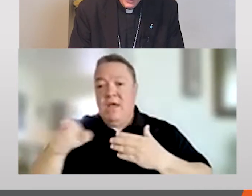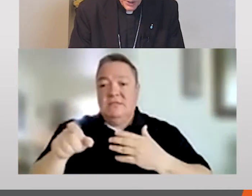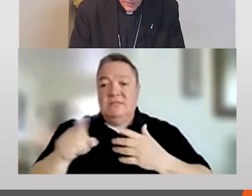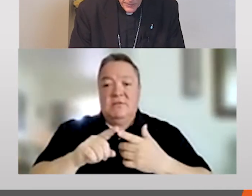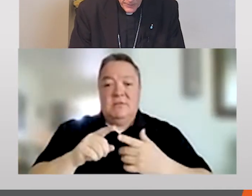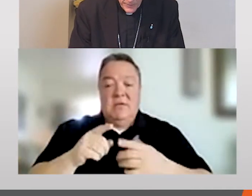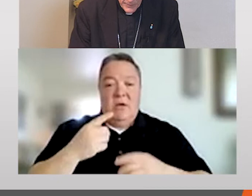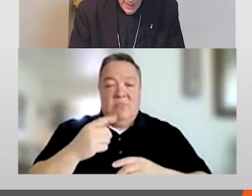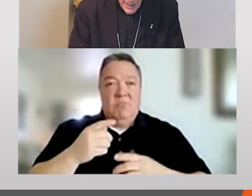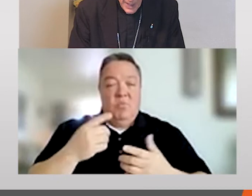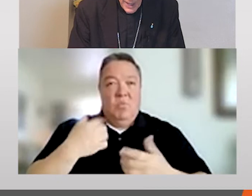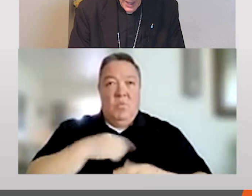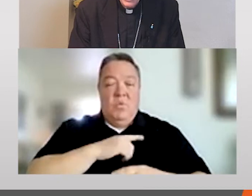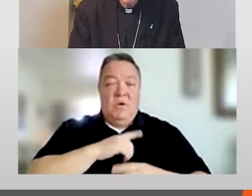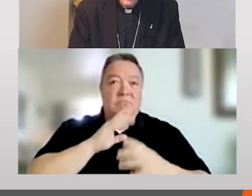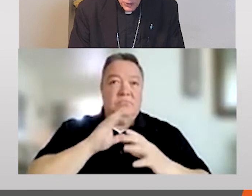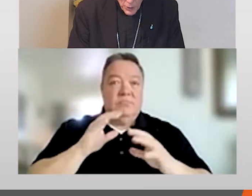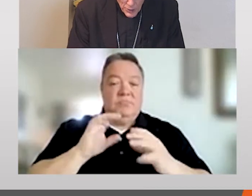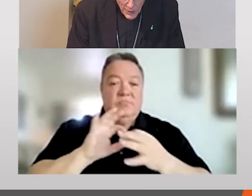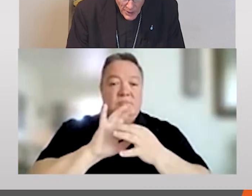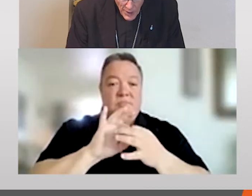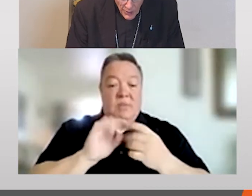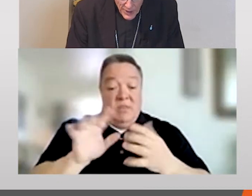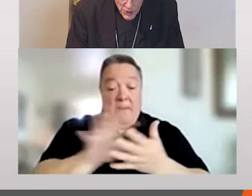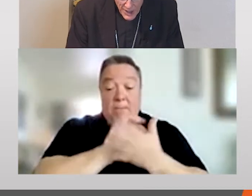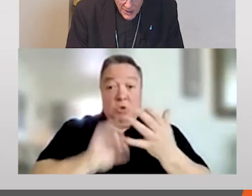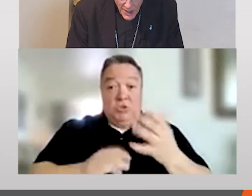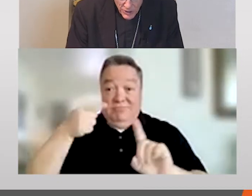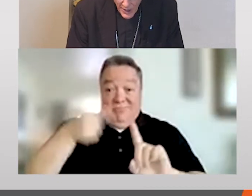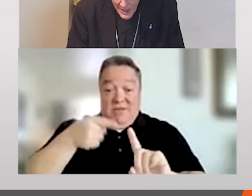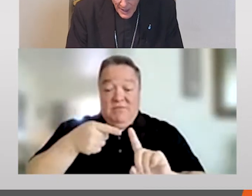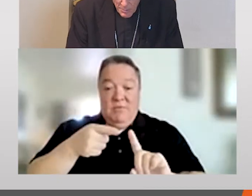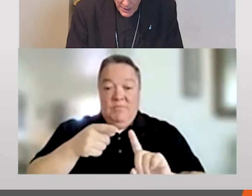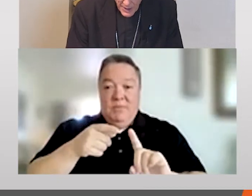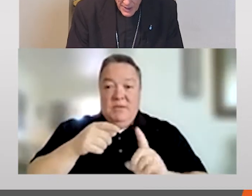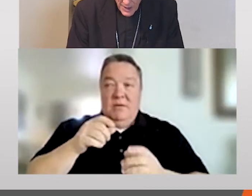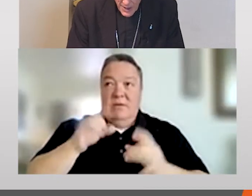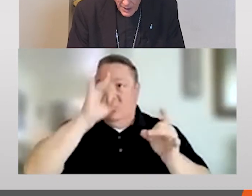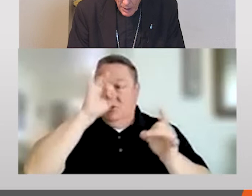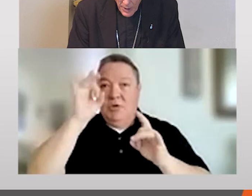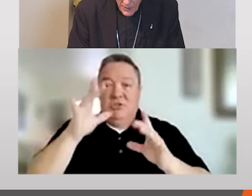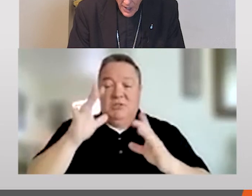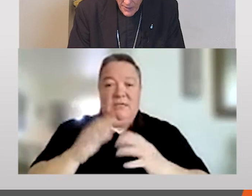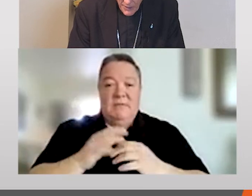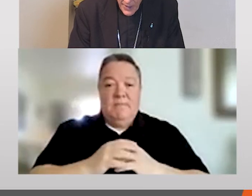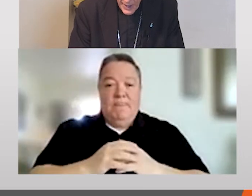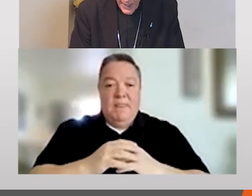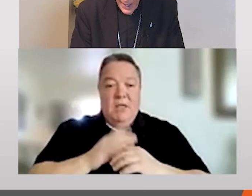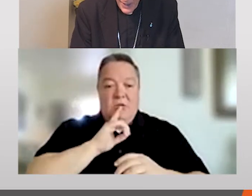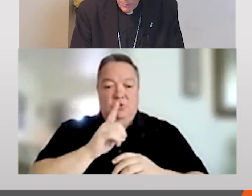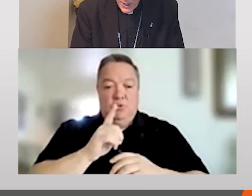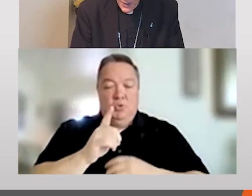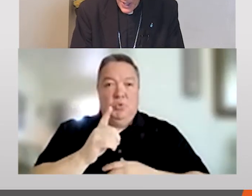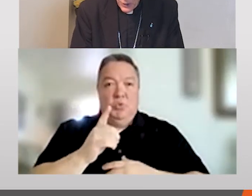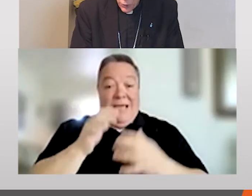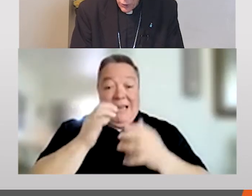dones. El aborto rechaza trágicamente la verdad de que